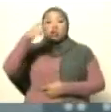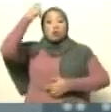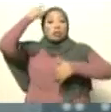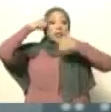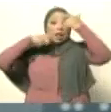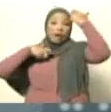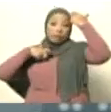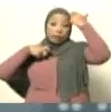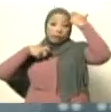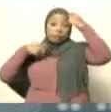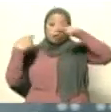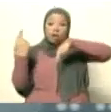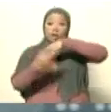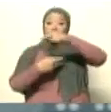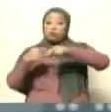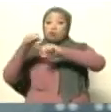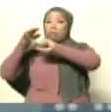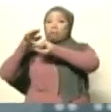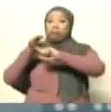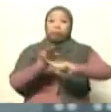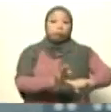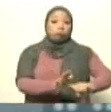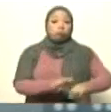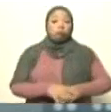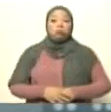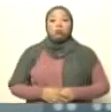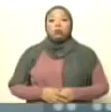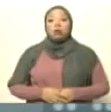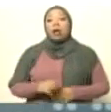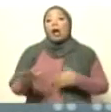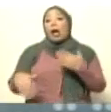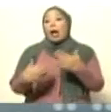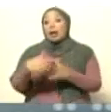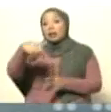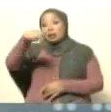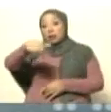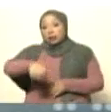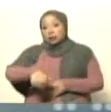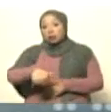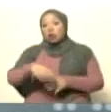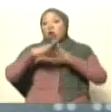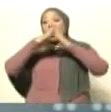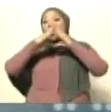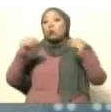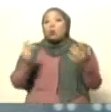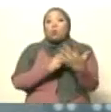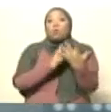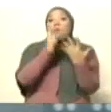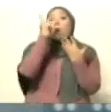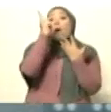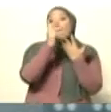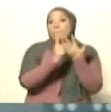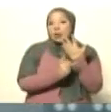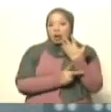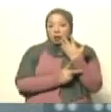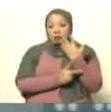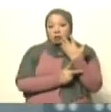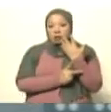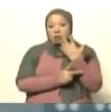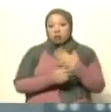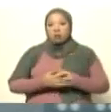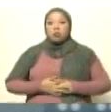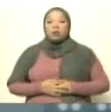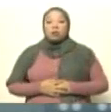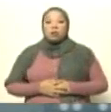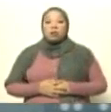la revolución. Y bueno, estaba todo servido para el golpe de Estado. Colocan, todo esto es un plan. Ya Nicaragua lo ha